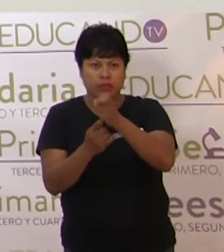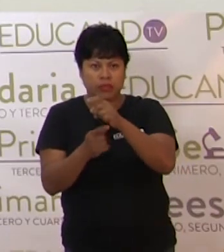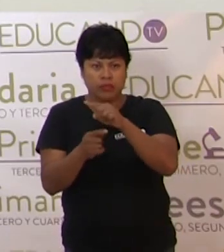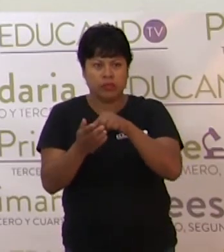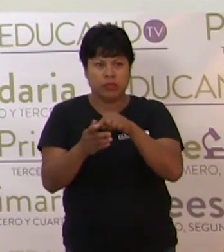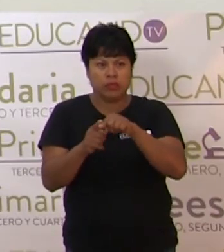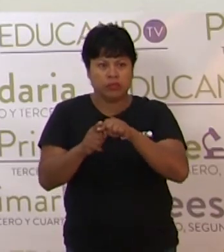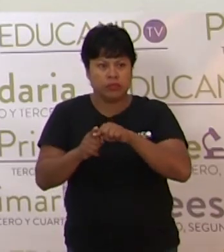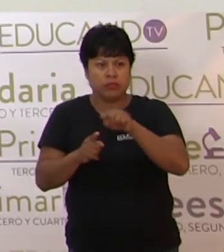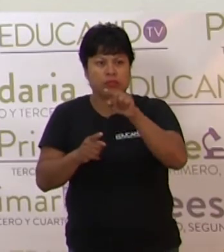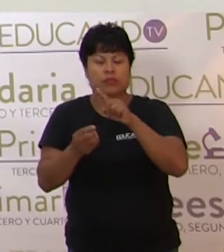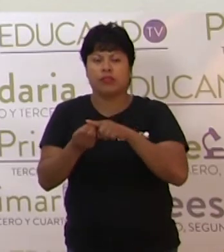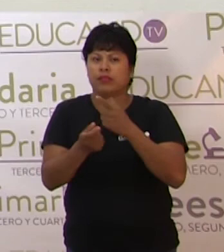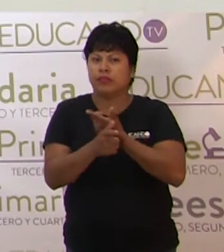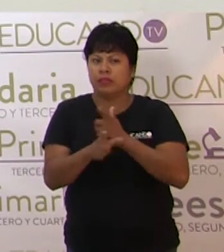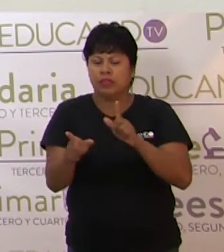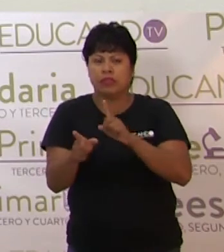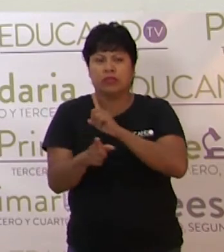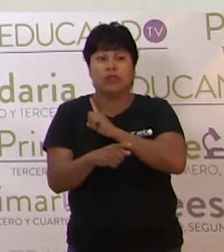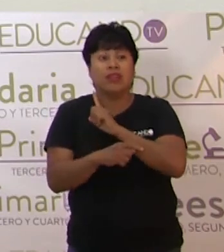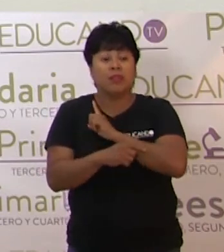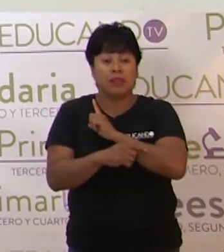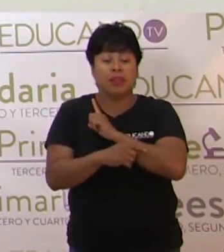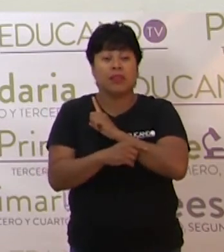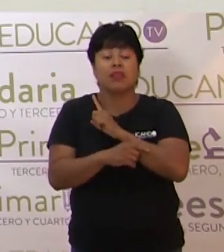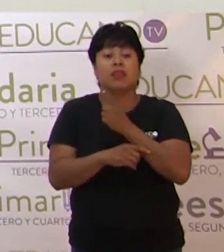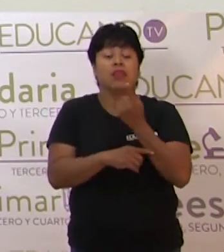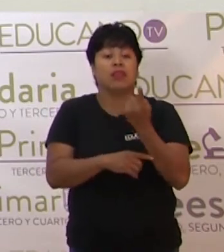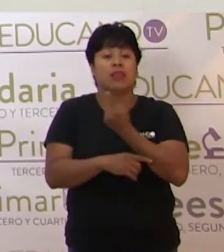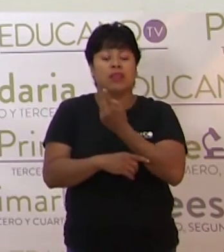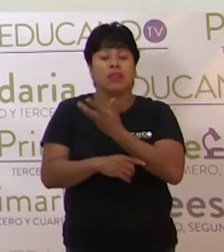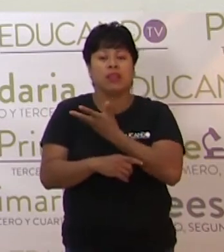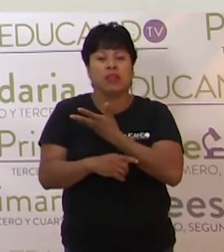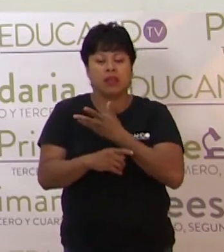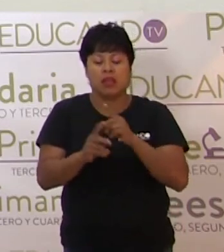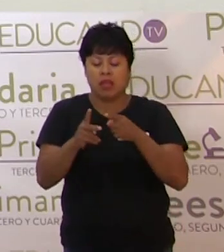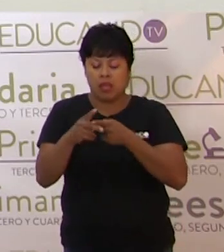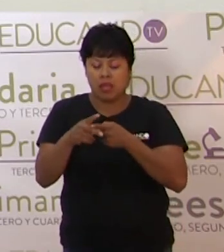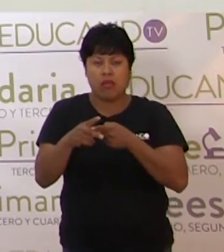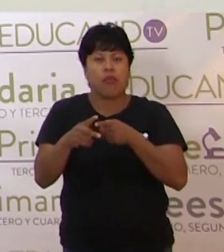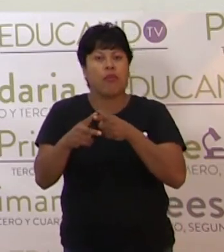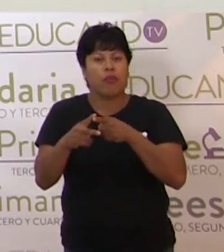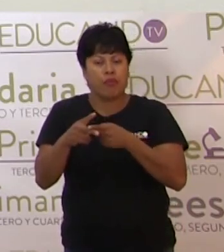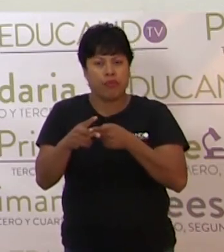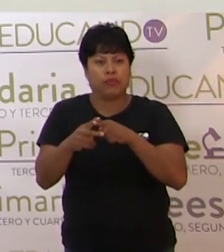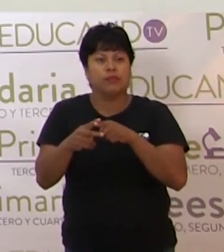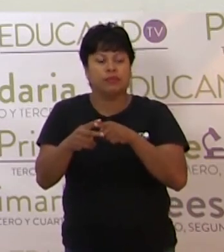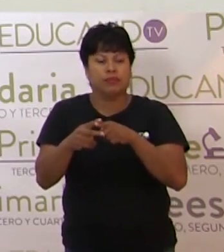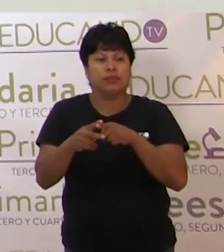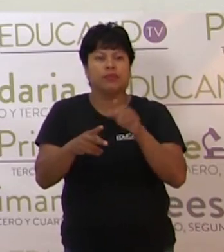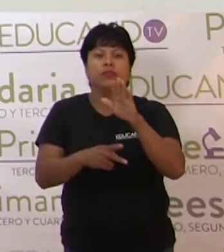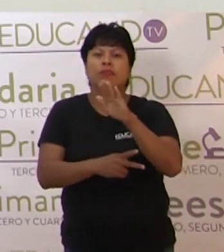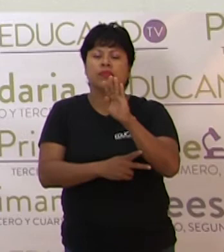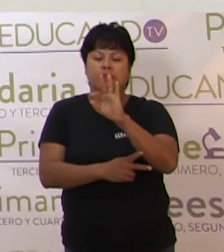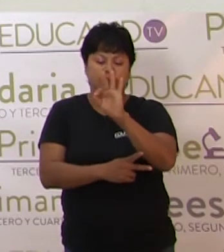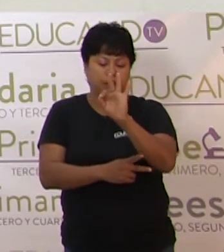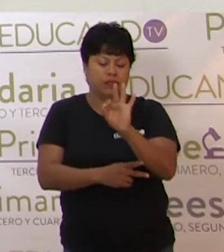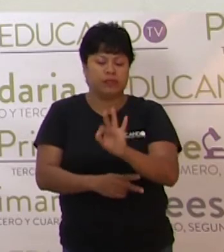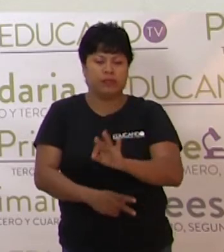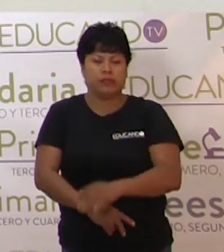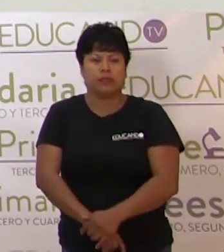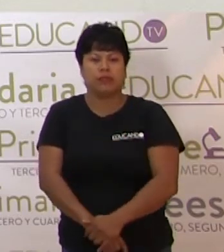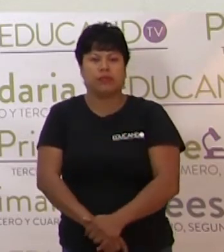hacia donde sea simplemente que formemos ángulos de 90